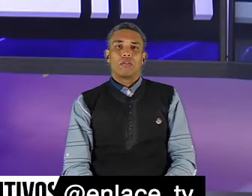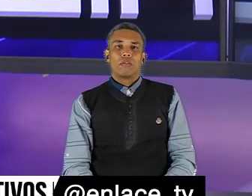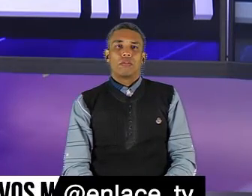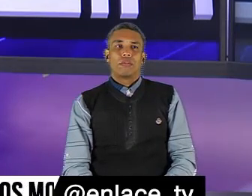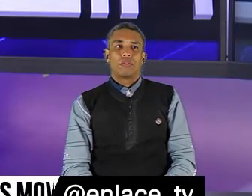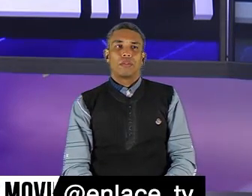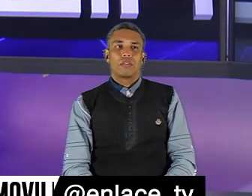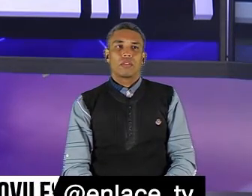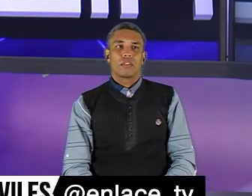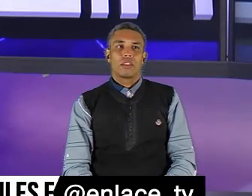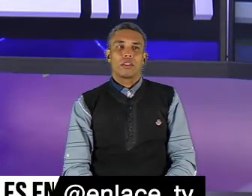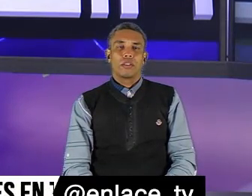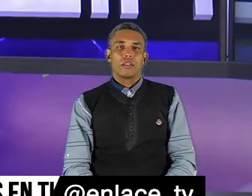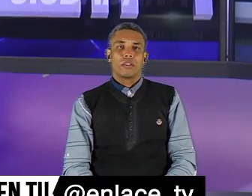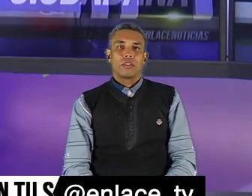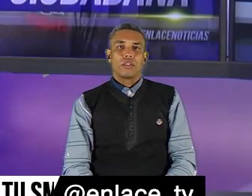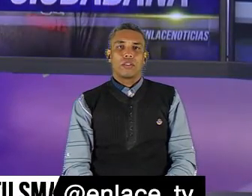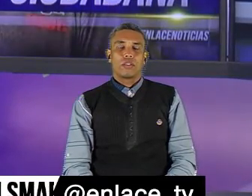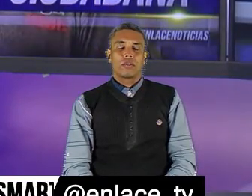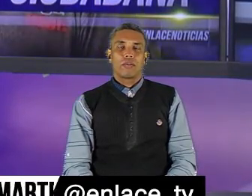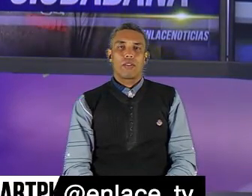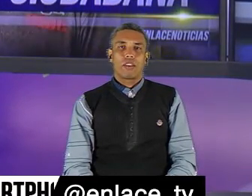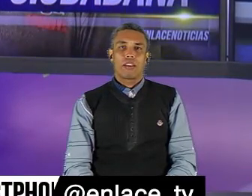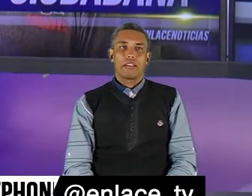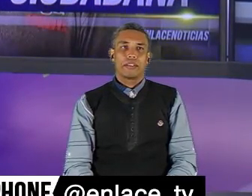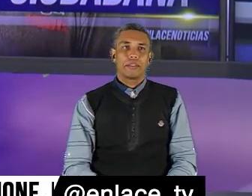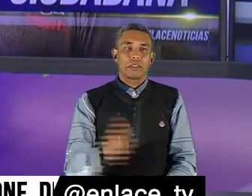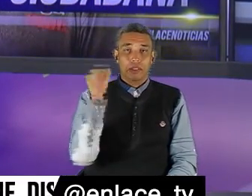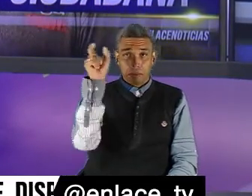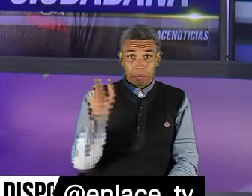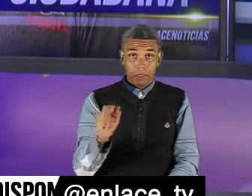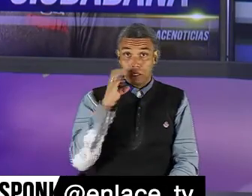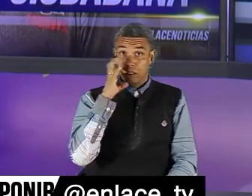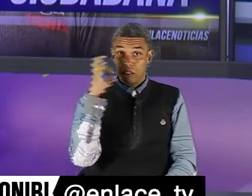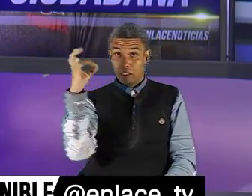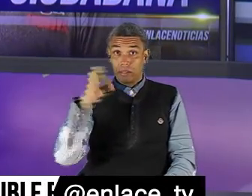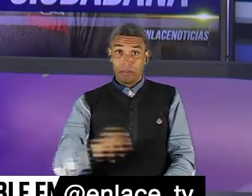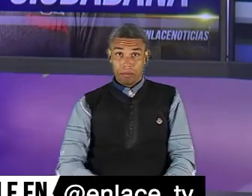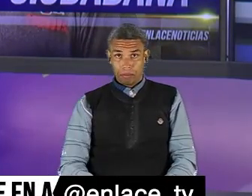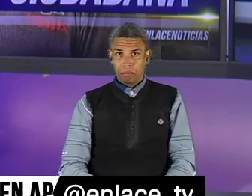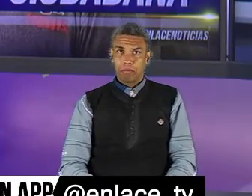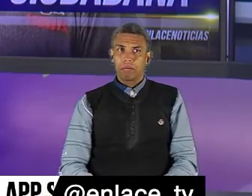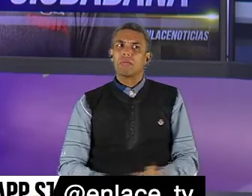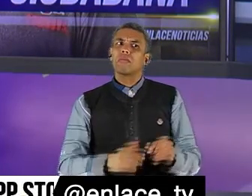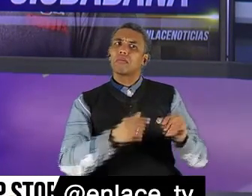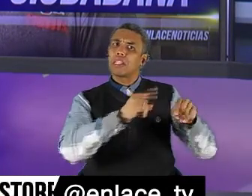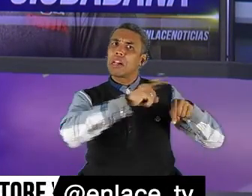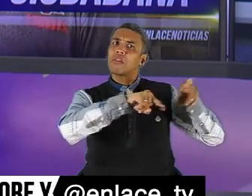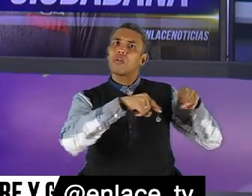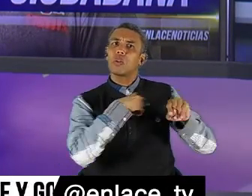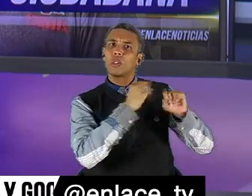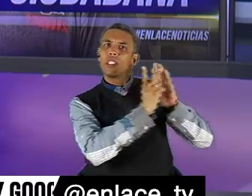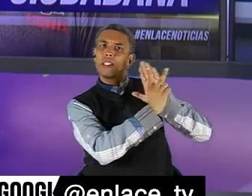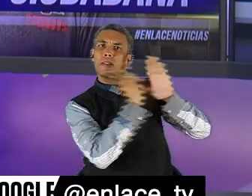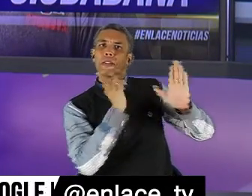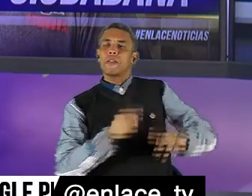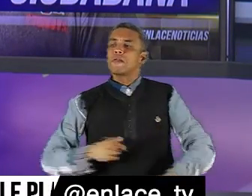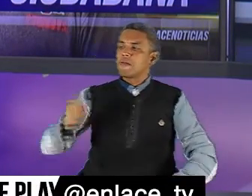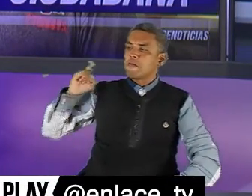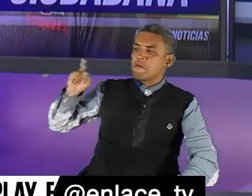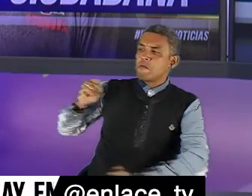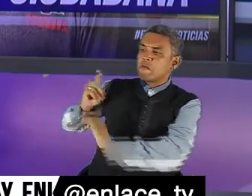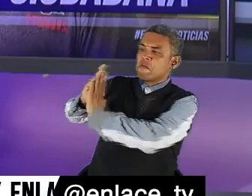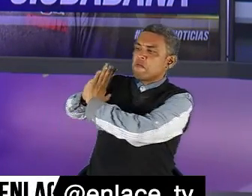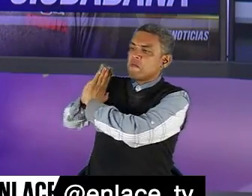Y un hombre es víctima de constantes amenazas por atropellar a un canino en el barrio Villarelis 1. Dice que no vio al animal cuando conducía